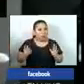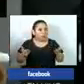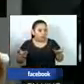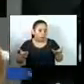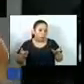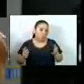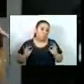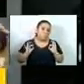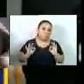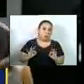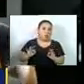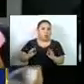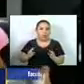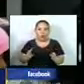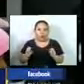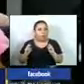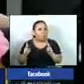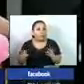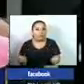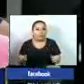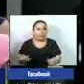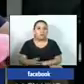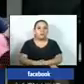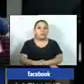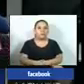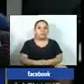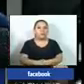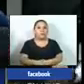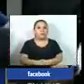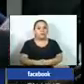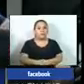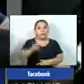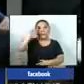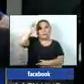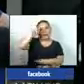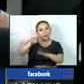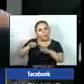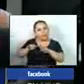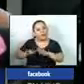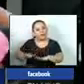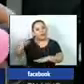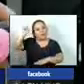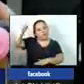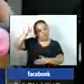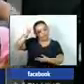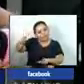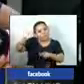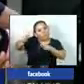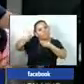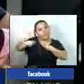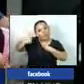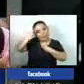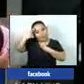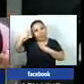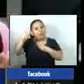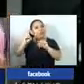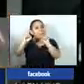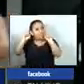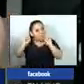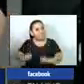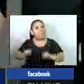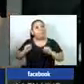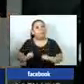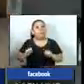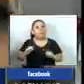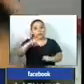optamos a buscar algo y gracias a Dios Dios nos da la capacidad nos da la inteligencia la sabiduría de